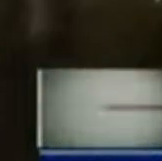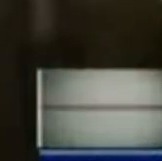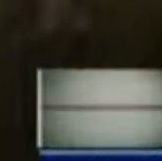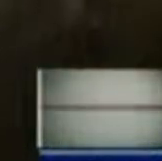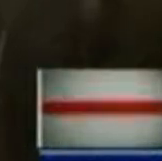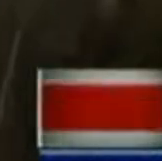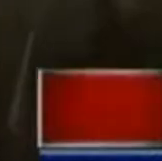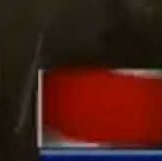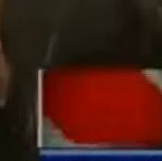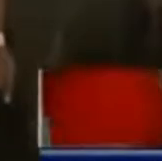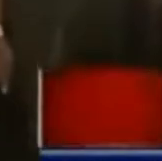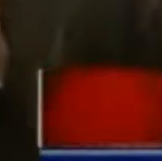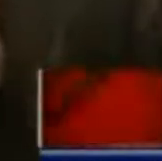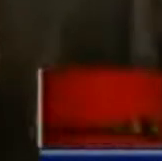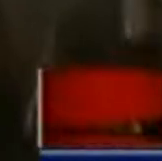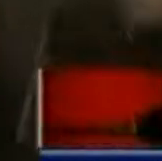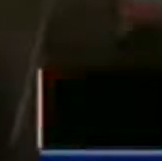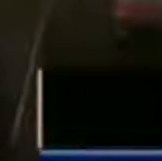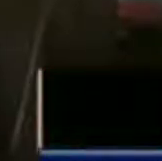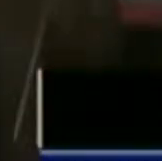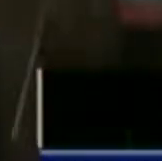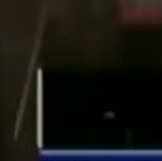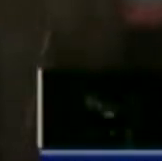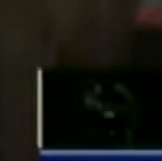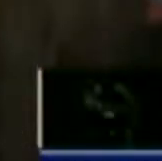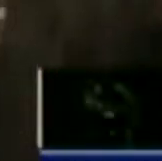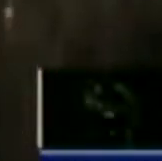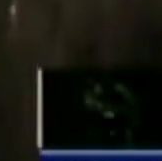y ahí está esos aplausos para ustedes